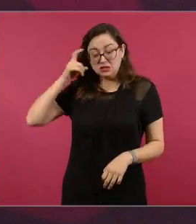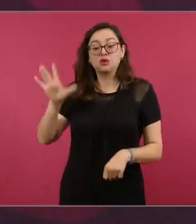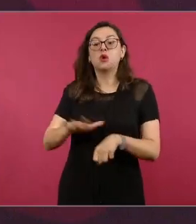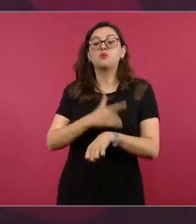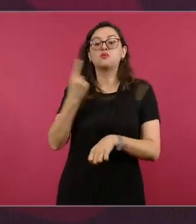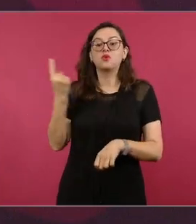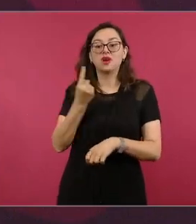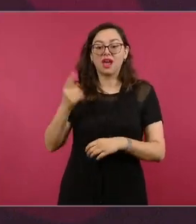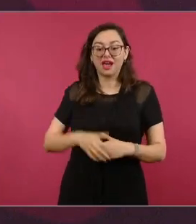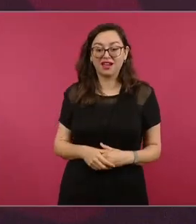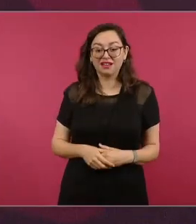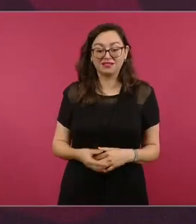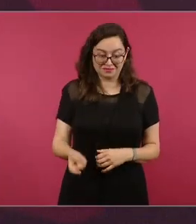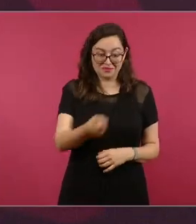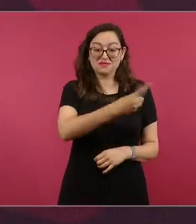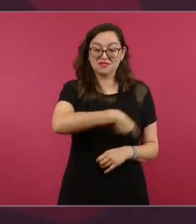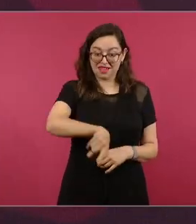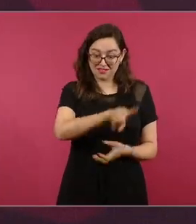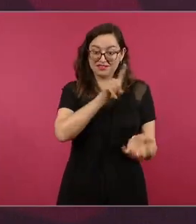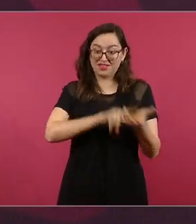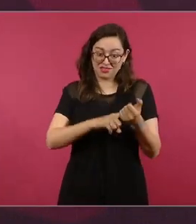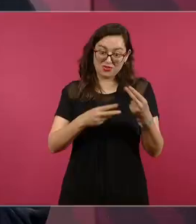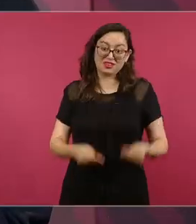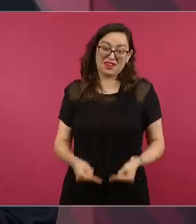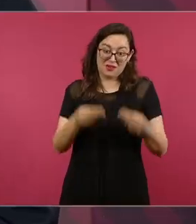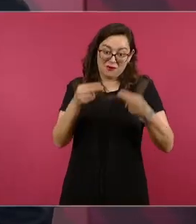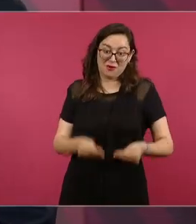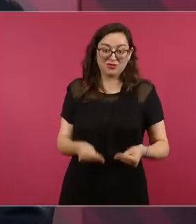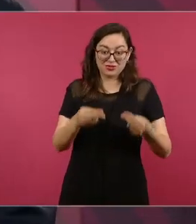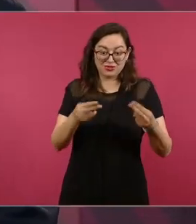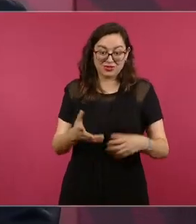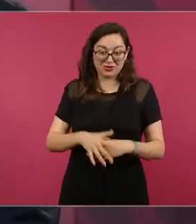constructores y los medios más famosos